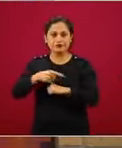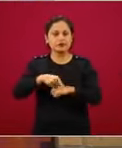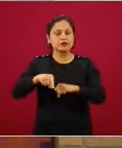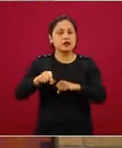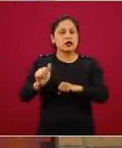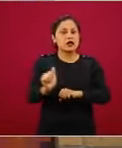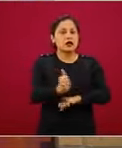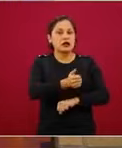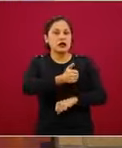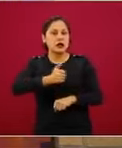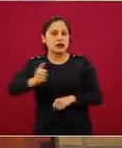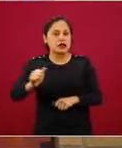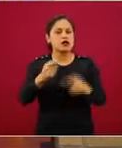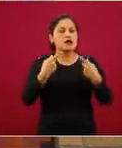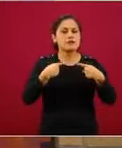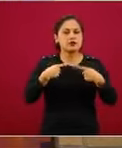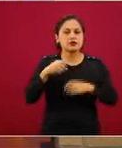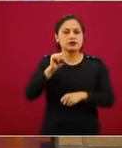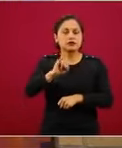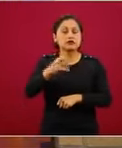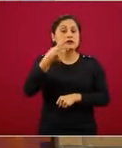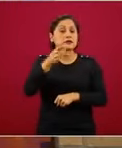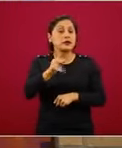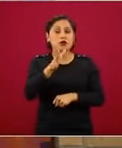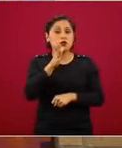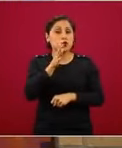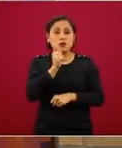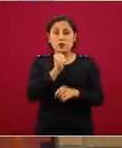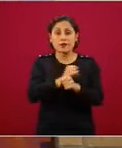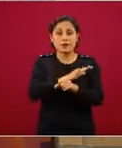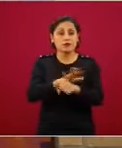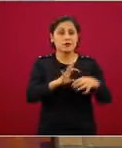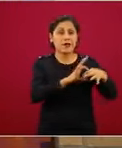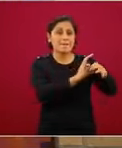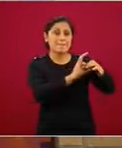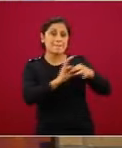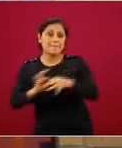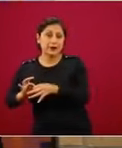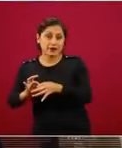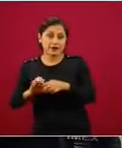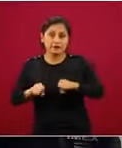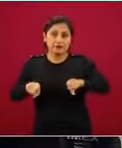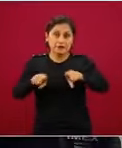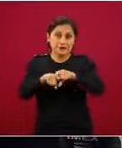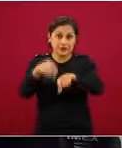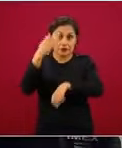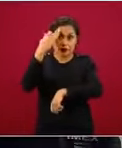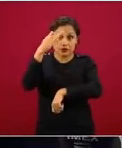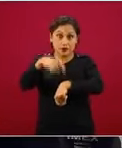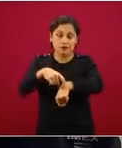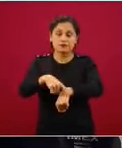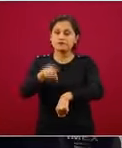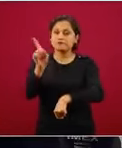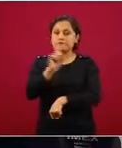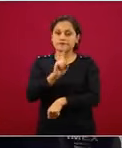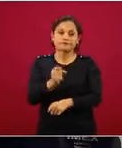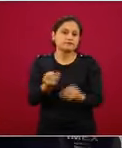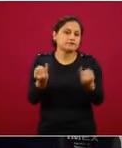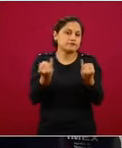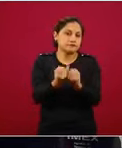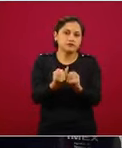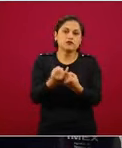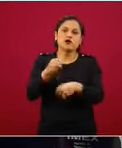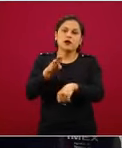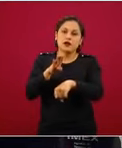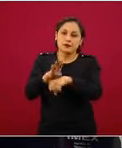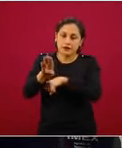para sincronizar las epidemias, no se presentan al mismo tiempo. Lo mismo pasa en Estados Unidos, en Brasil, en Canadá, en